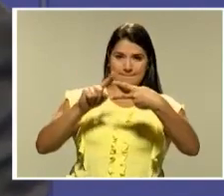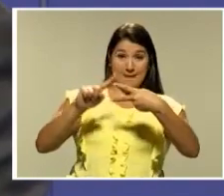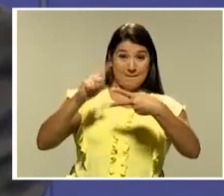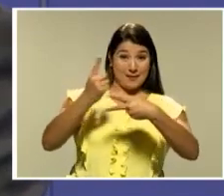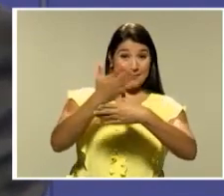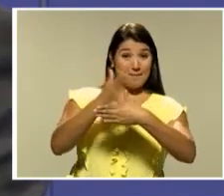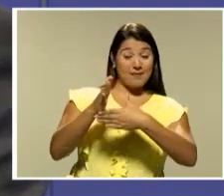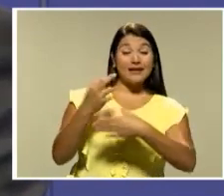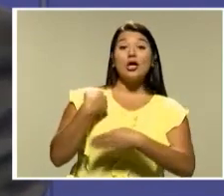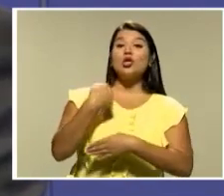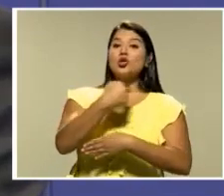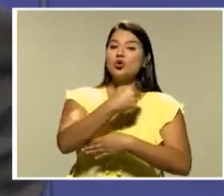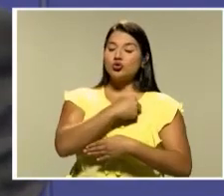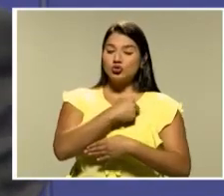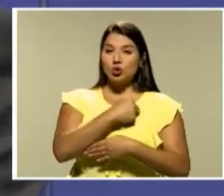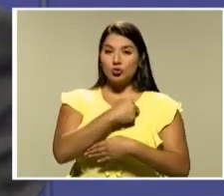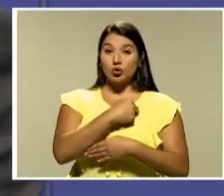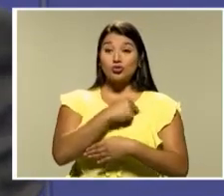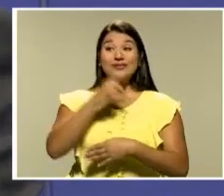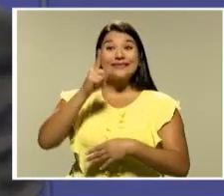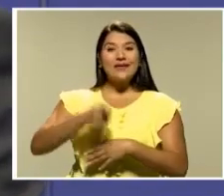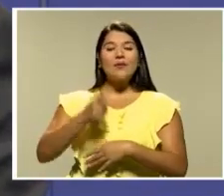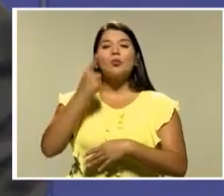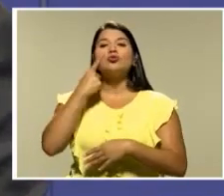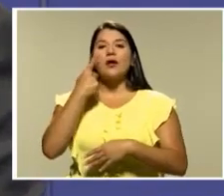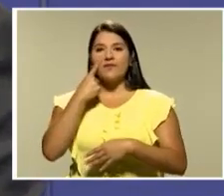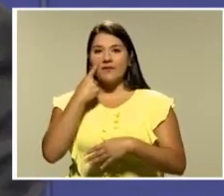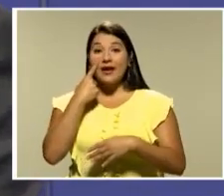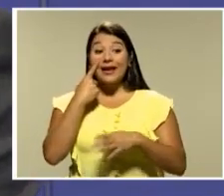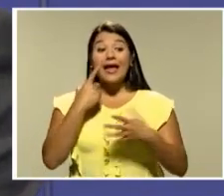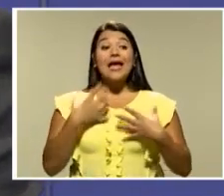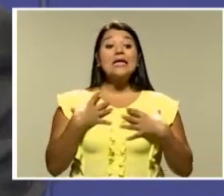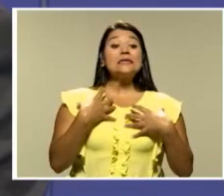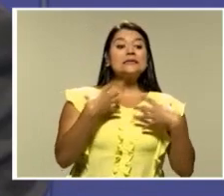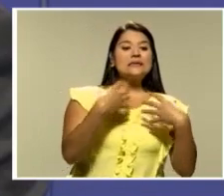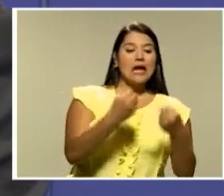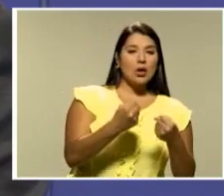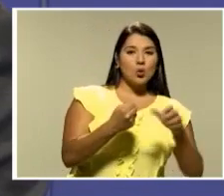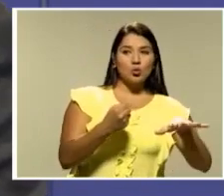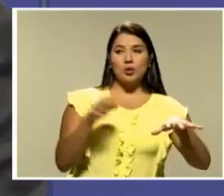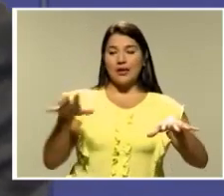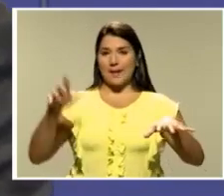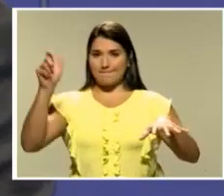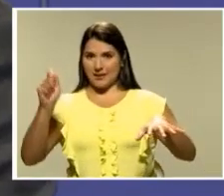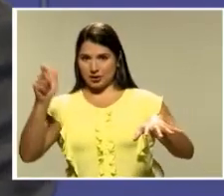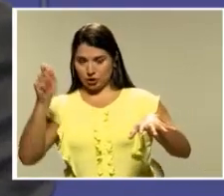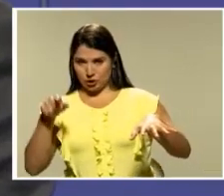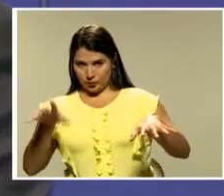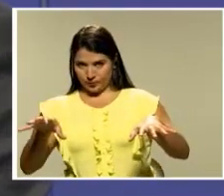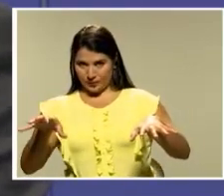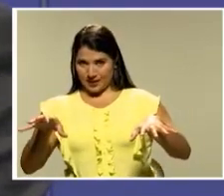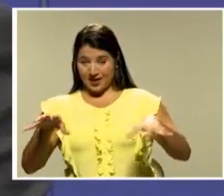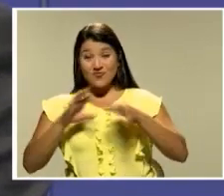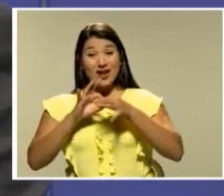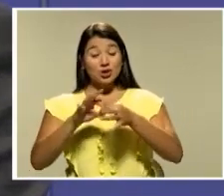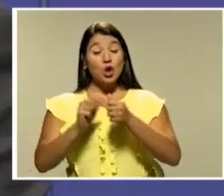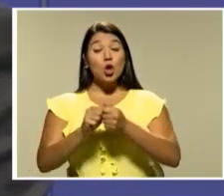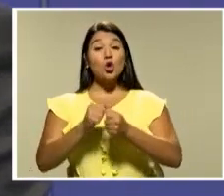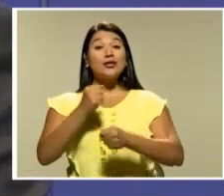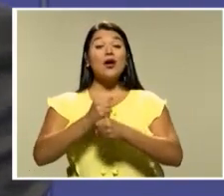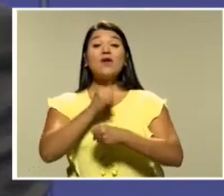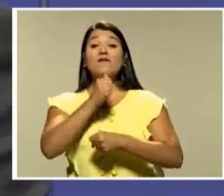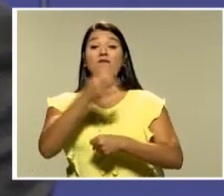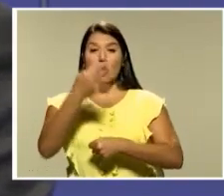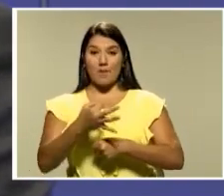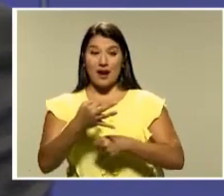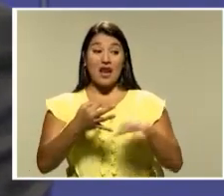que diferenciar el efecto entre salud y pensiones de la informalidad, claro. Porque en salud típicamente el